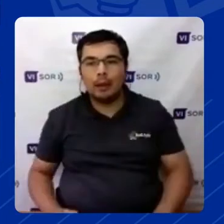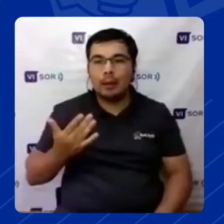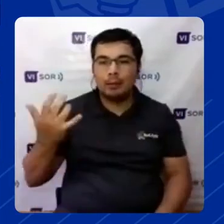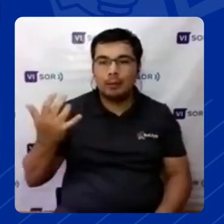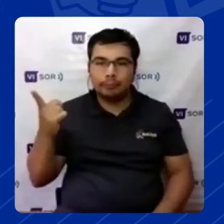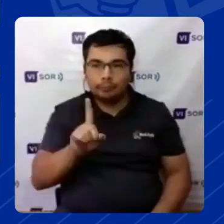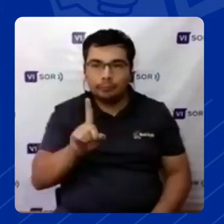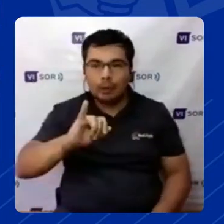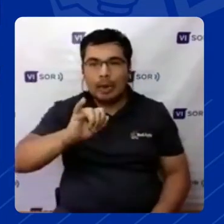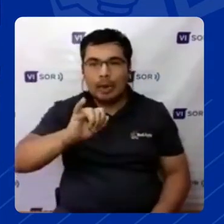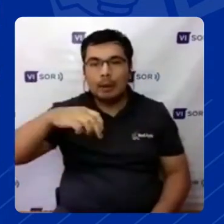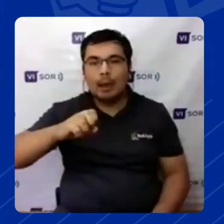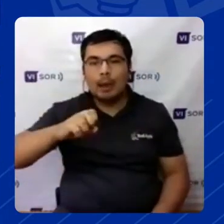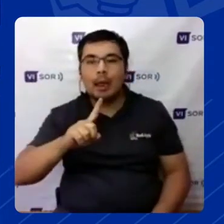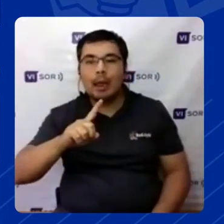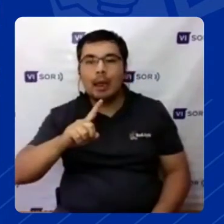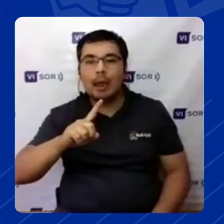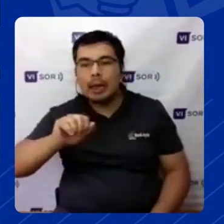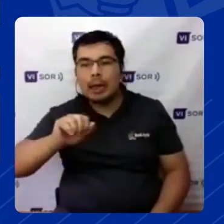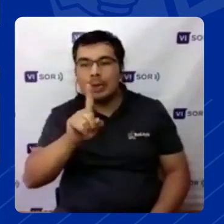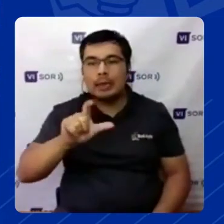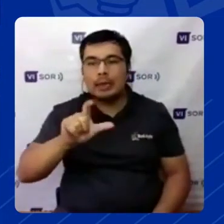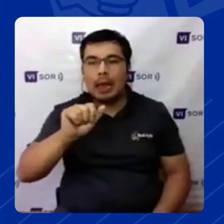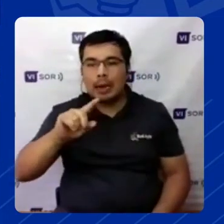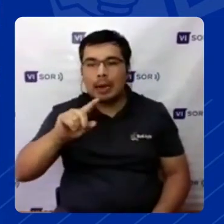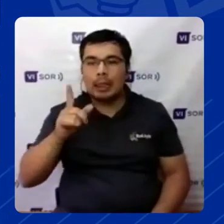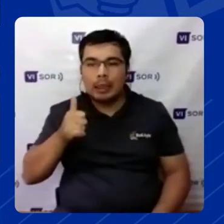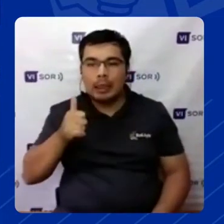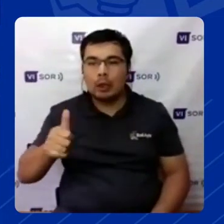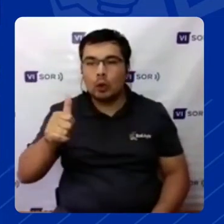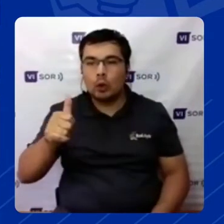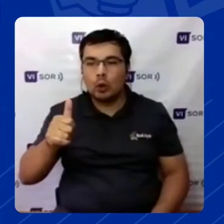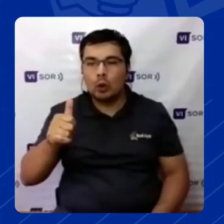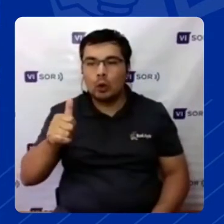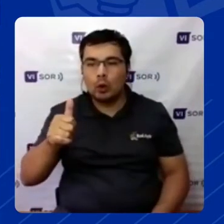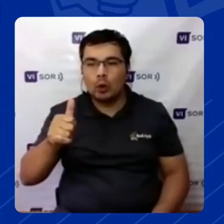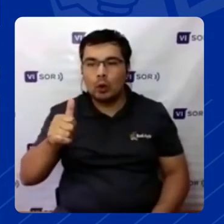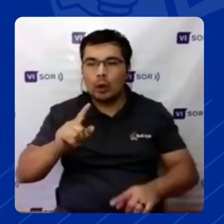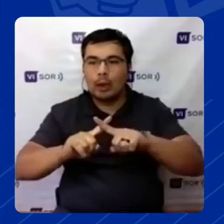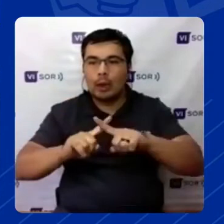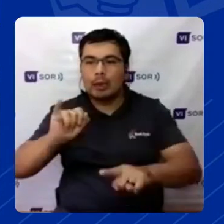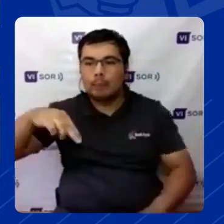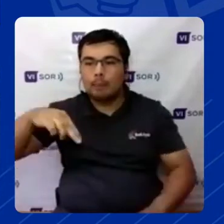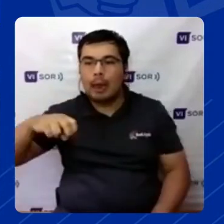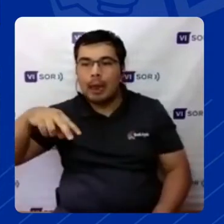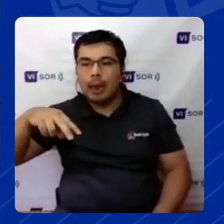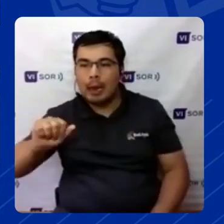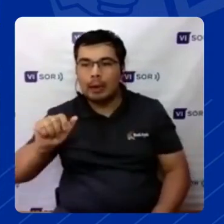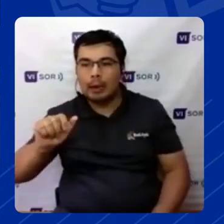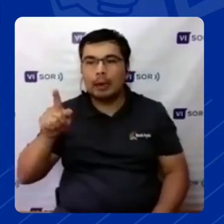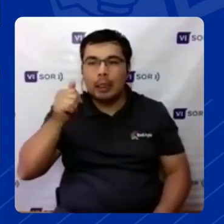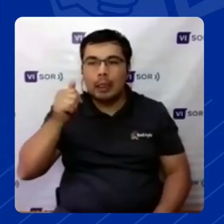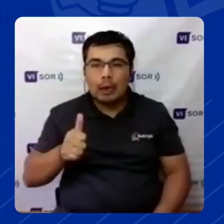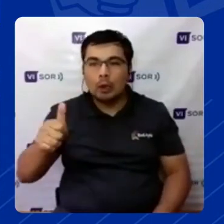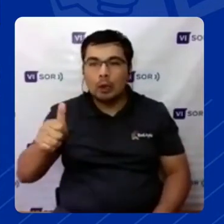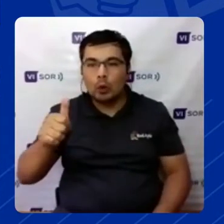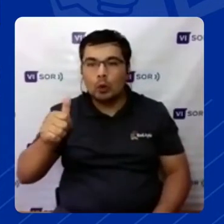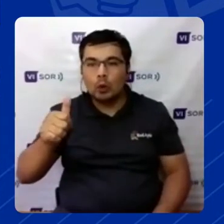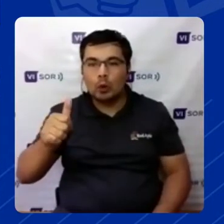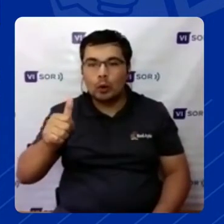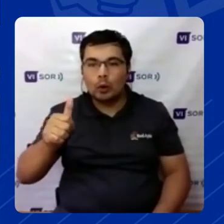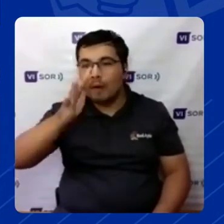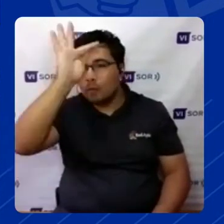directora ejecutiva de CEDETI UC, nos presentará, y bueno, y también parte del equipo del servicio de lectura fácil, nos va a